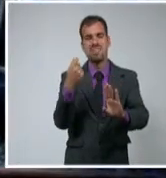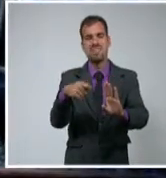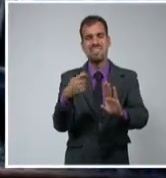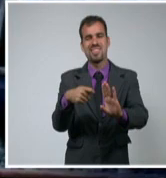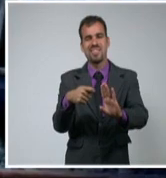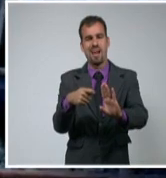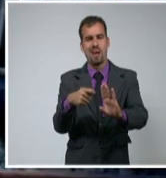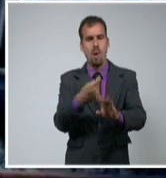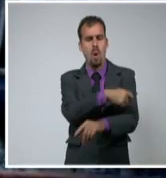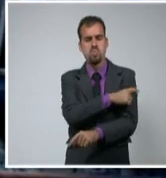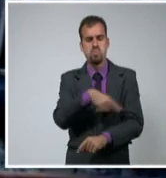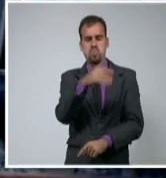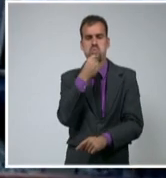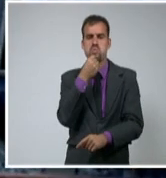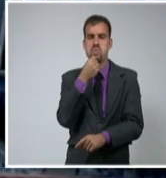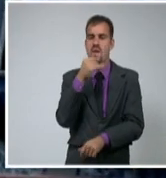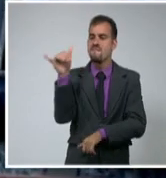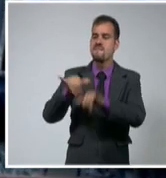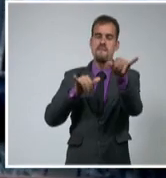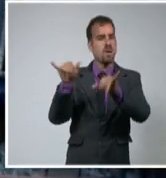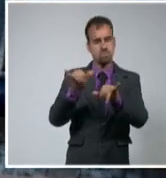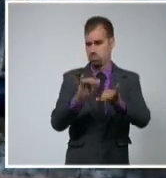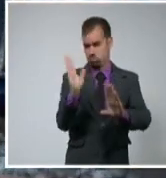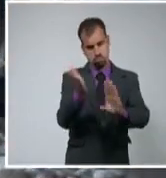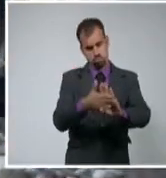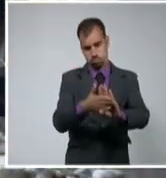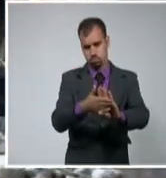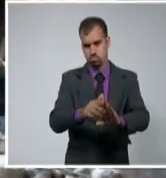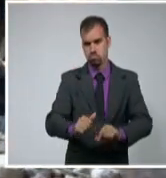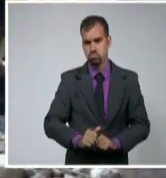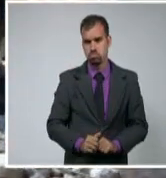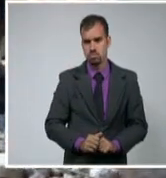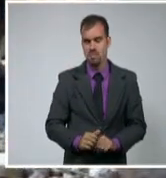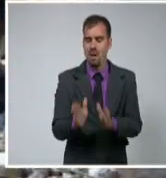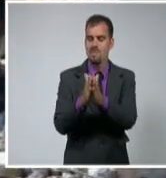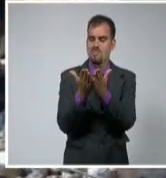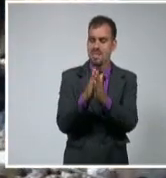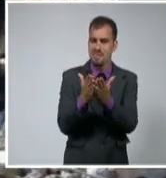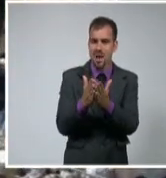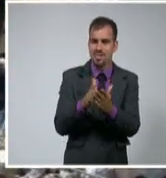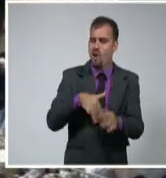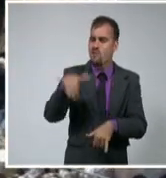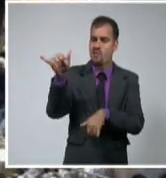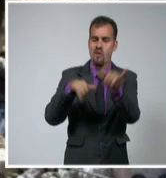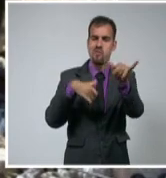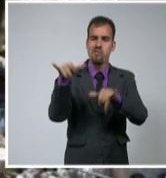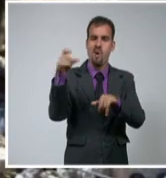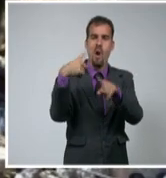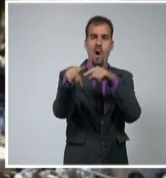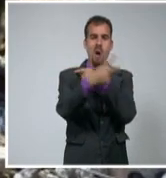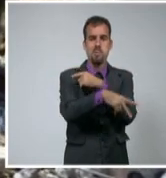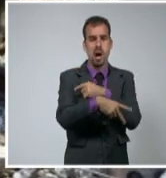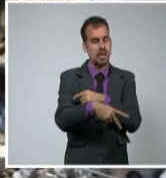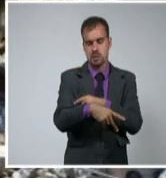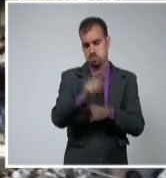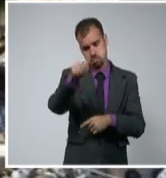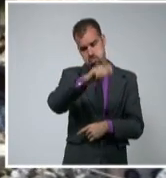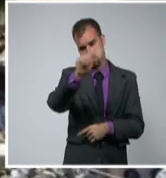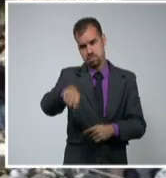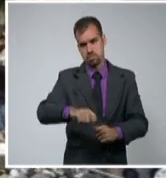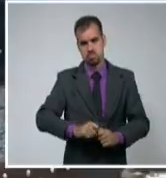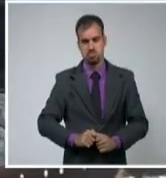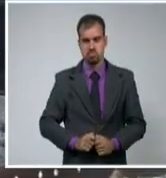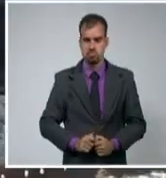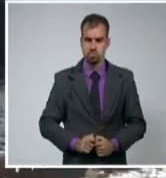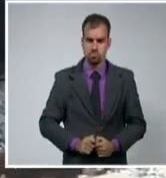las restricciones migratorias referidas a la emisión de pasaportes y salida del territorio nacional. Contra la